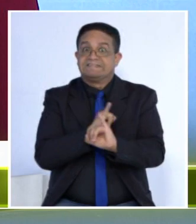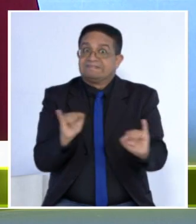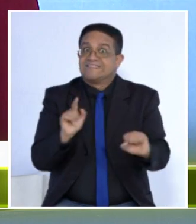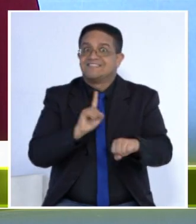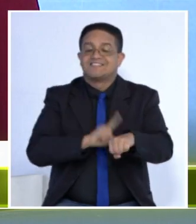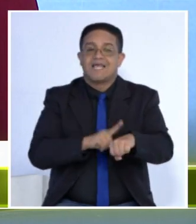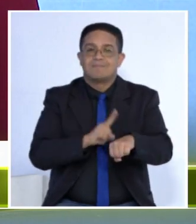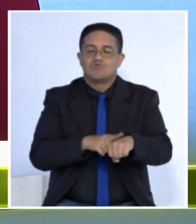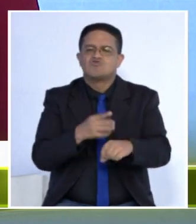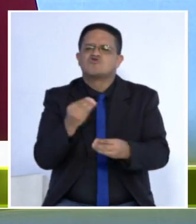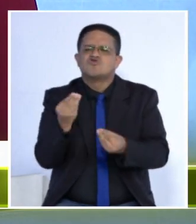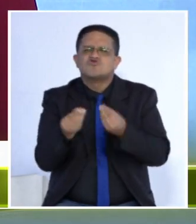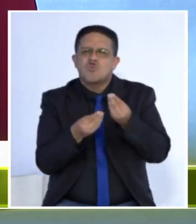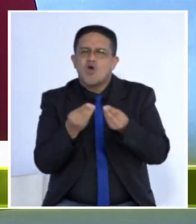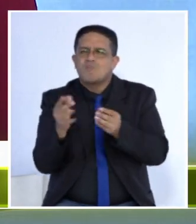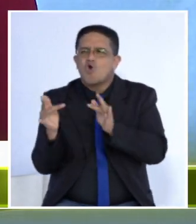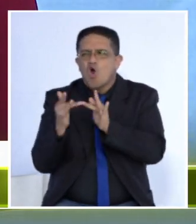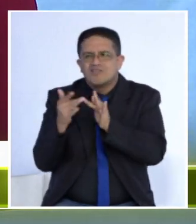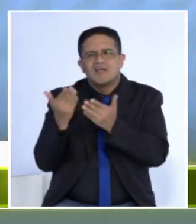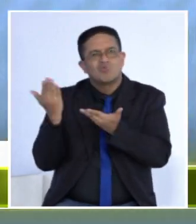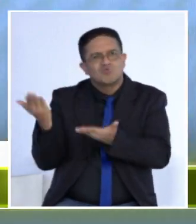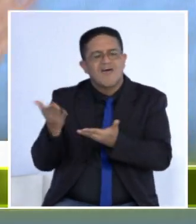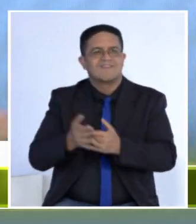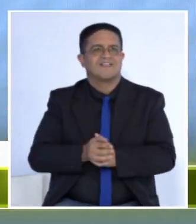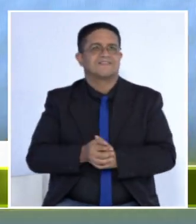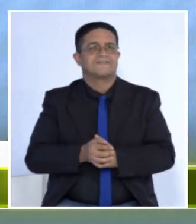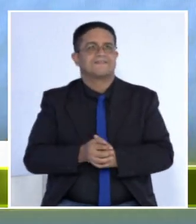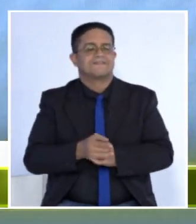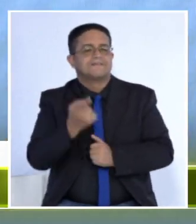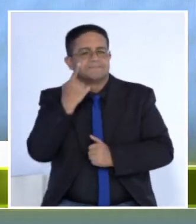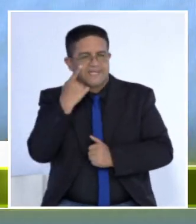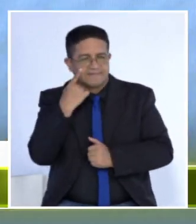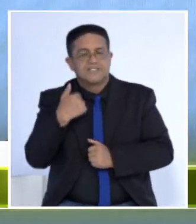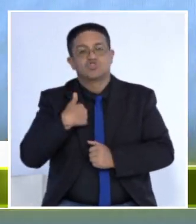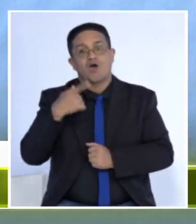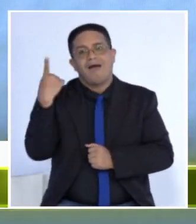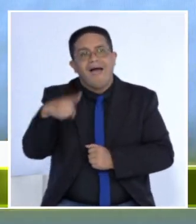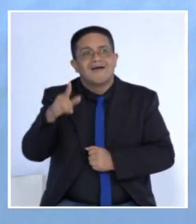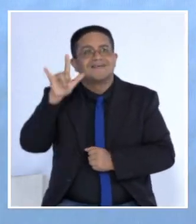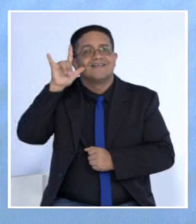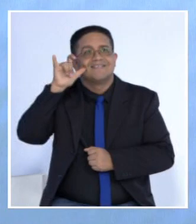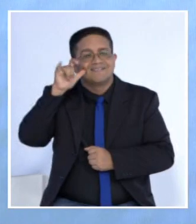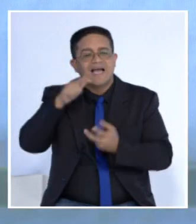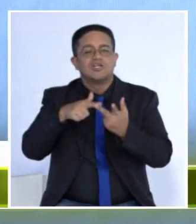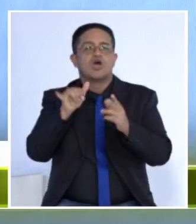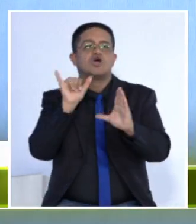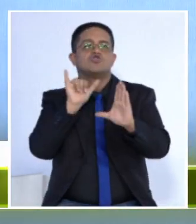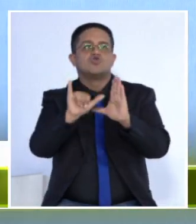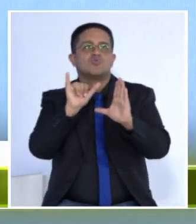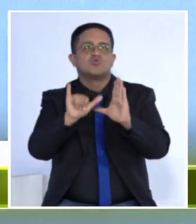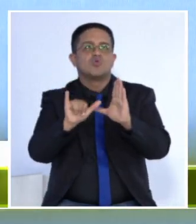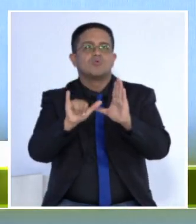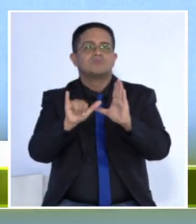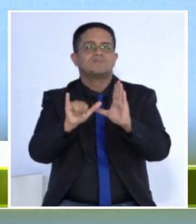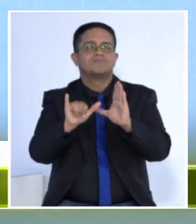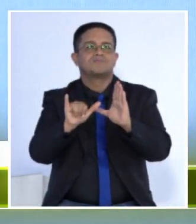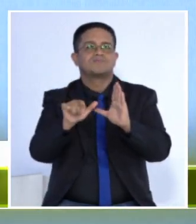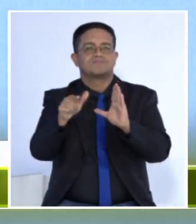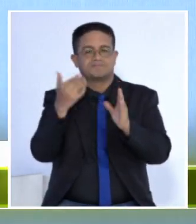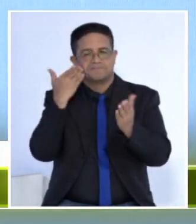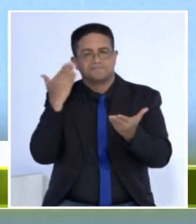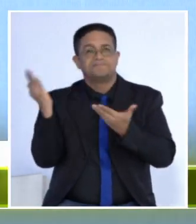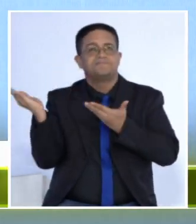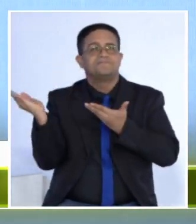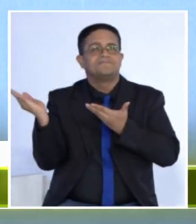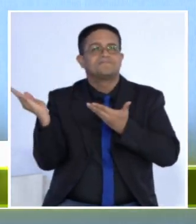tiempo. ¿Cómo consigue más información y la contactan? Fíjense, yo tengo un Instagram y un canal de YouTube que se llama Francesca